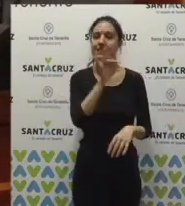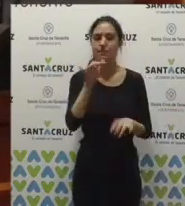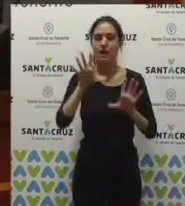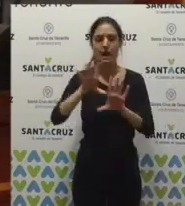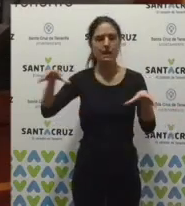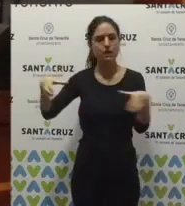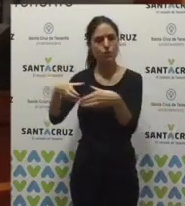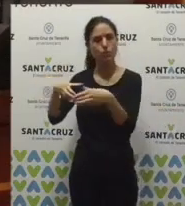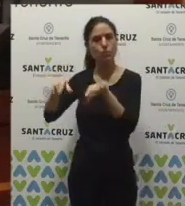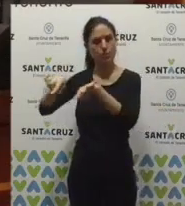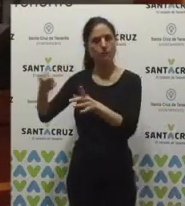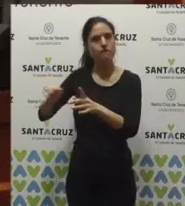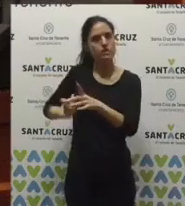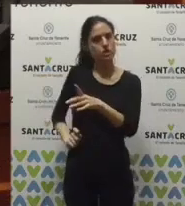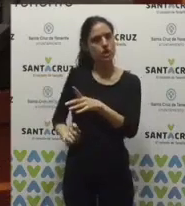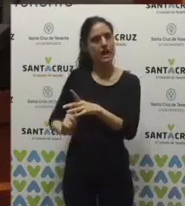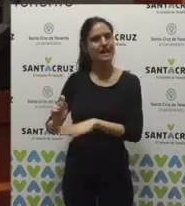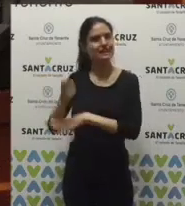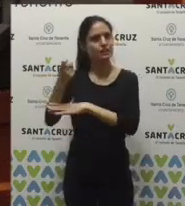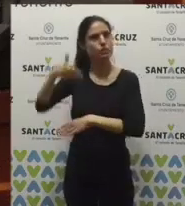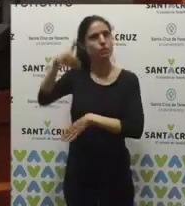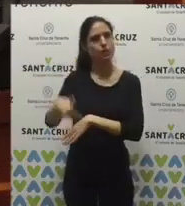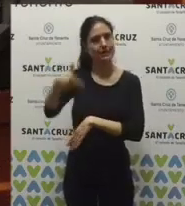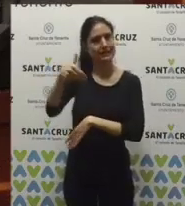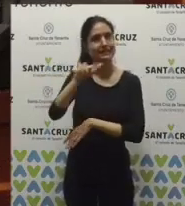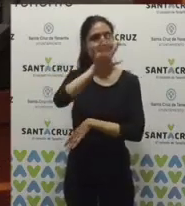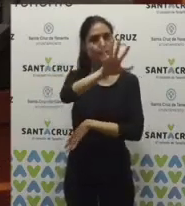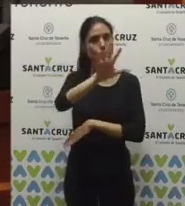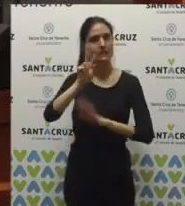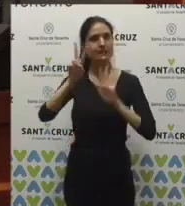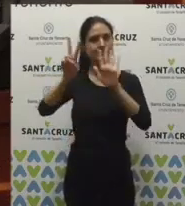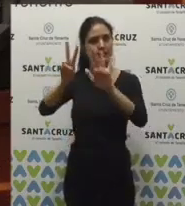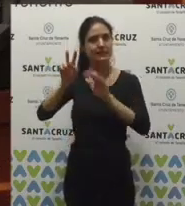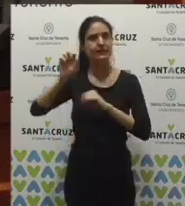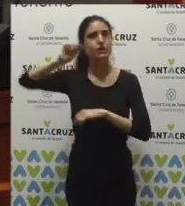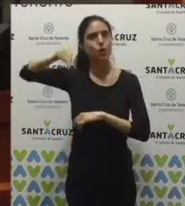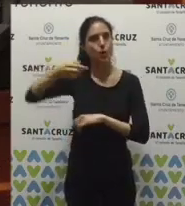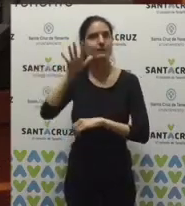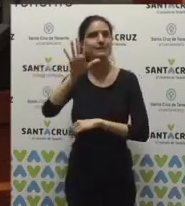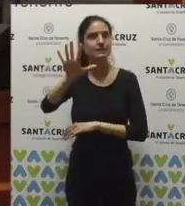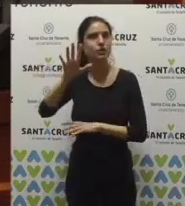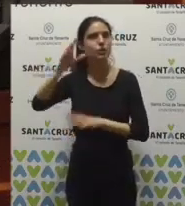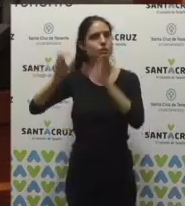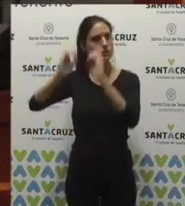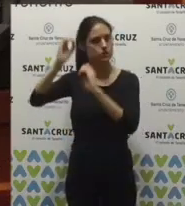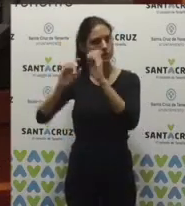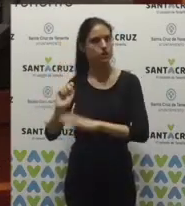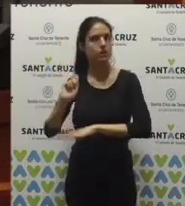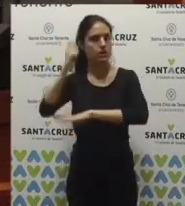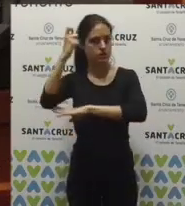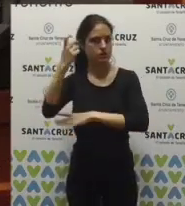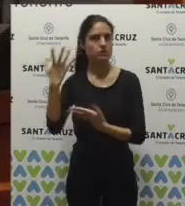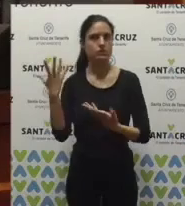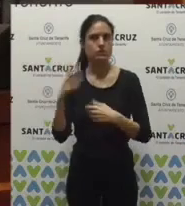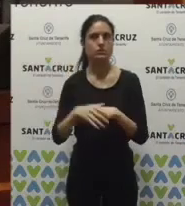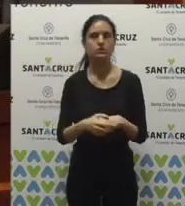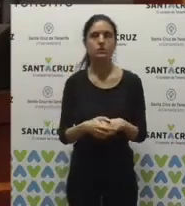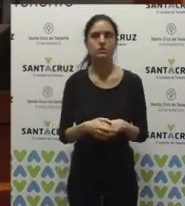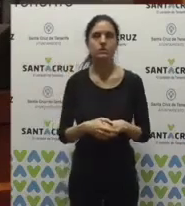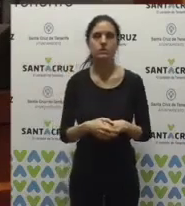de un 57,5 por ciento de éxito en sus intervenciones ahora cuando hemos empezado a ver está